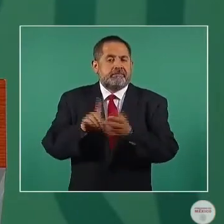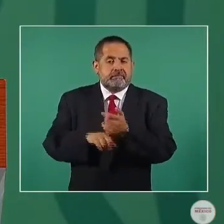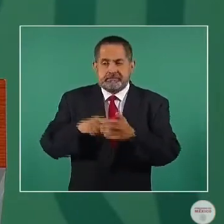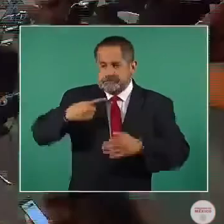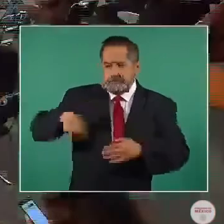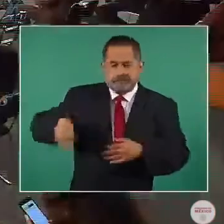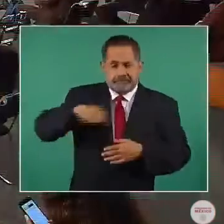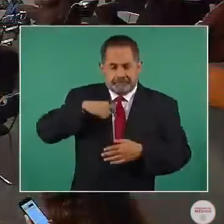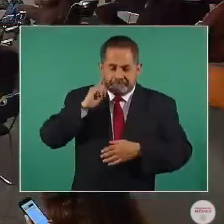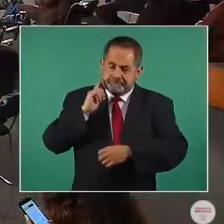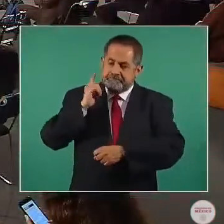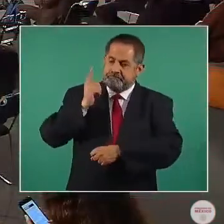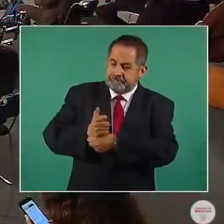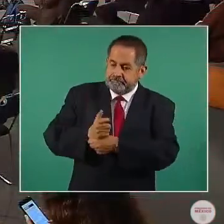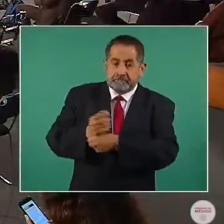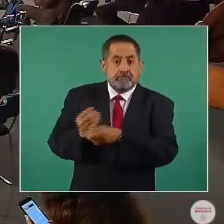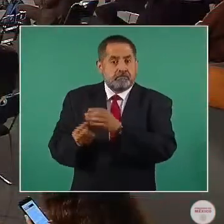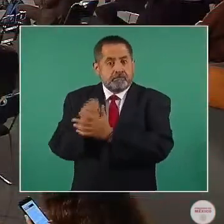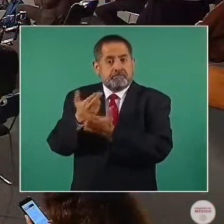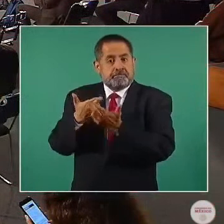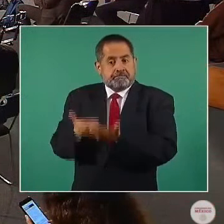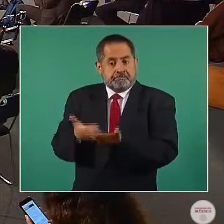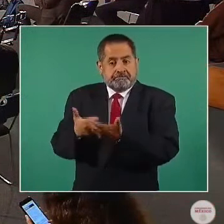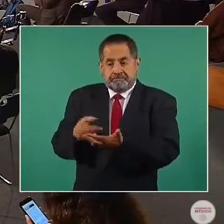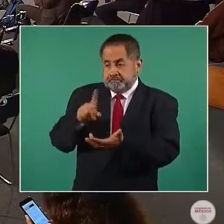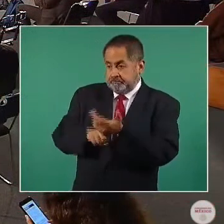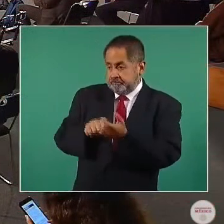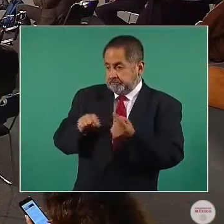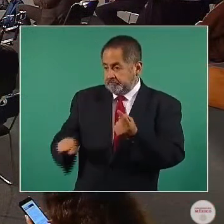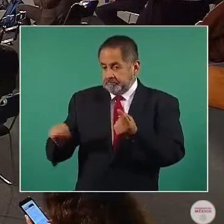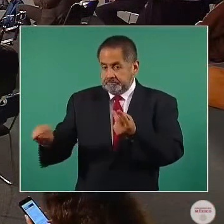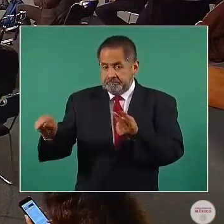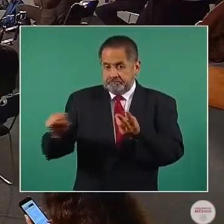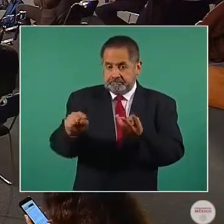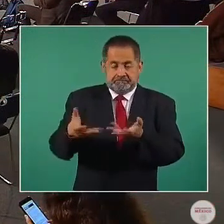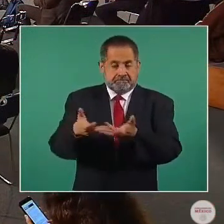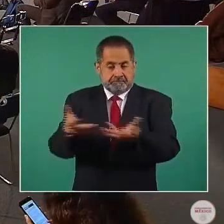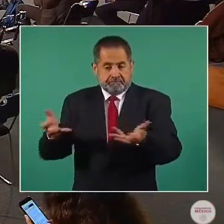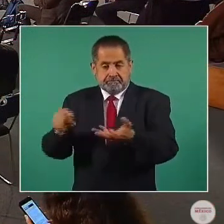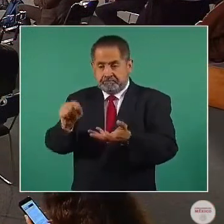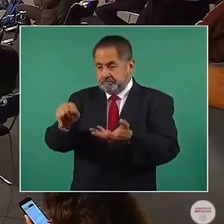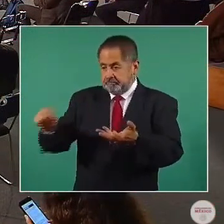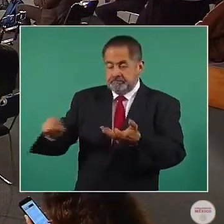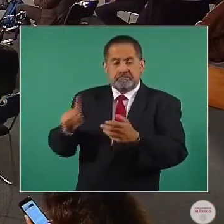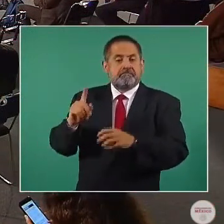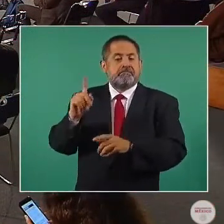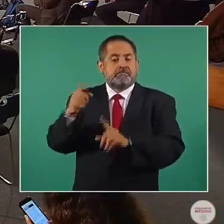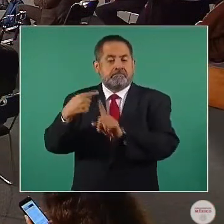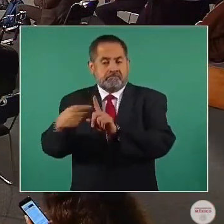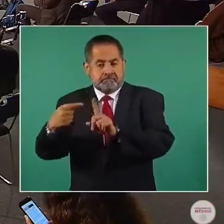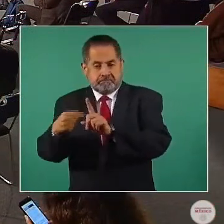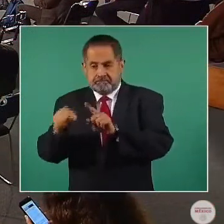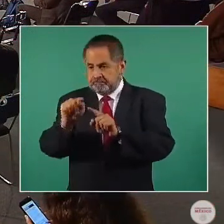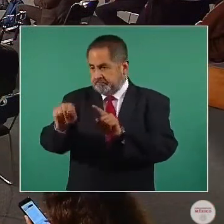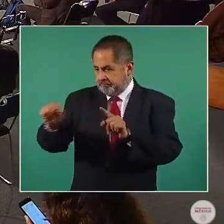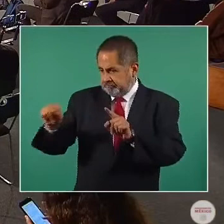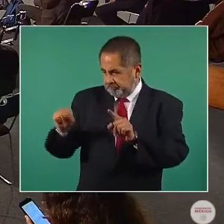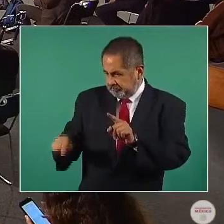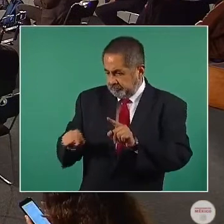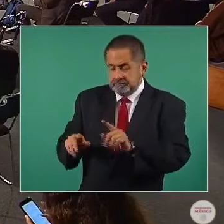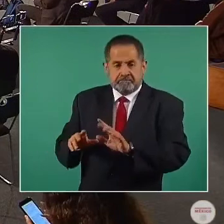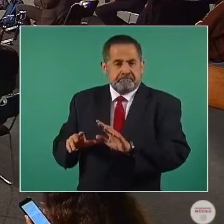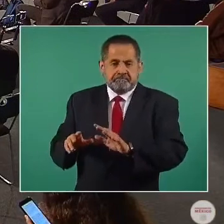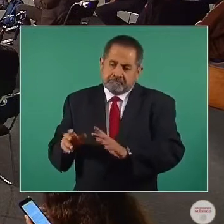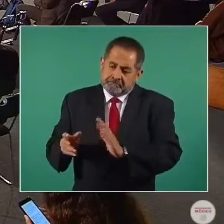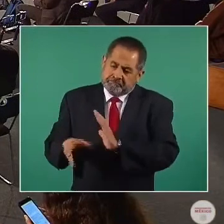estamos descubriendo nuevos yacimientos en tierra, en agua somera, y estamos sacando